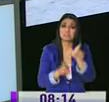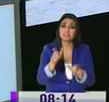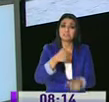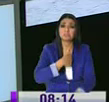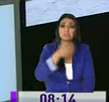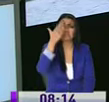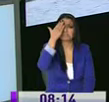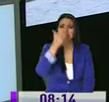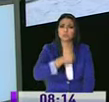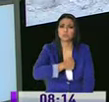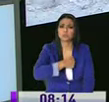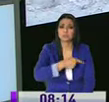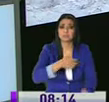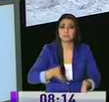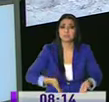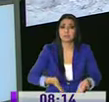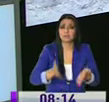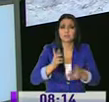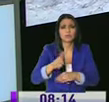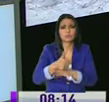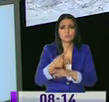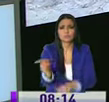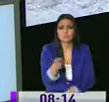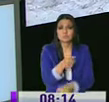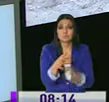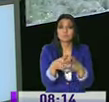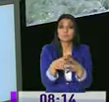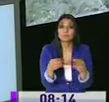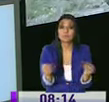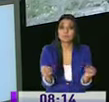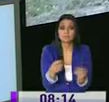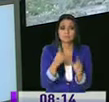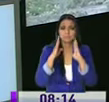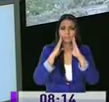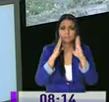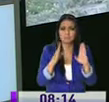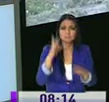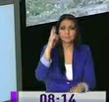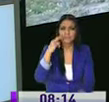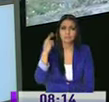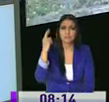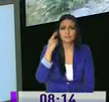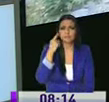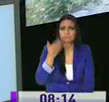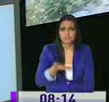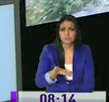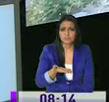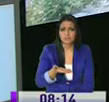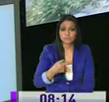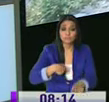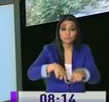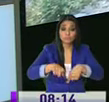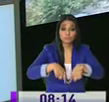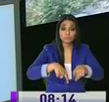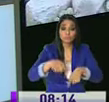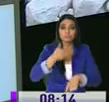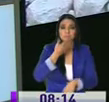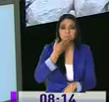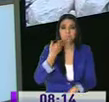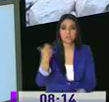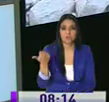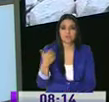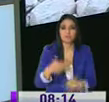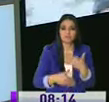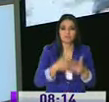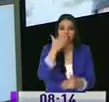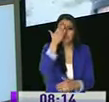de las calles de autoridades y escuchen les tienen toda la razón con esa la movilidad se va a mejorar en estos ritmos